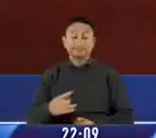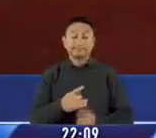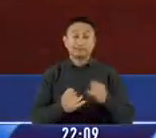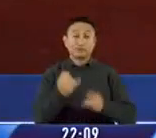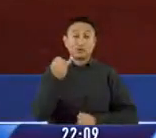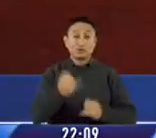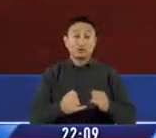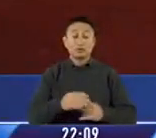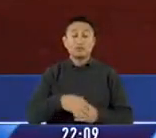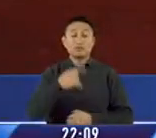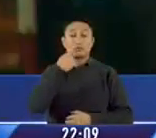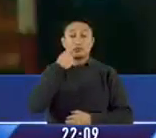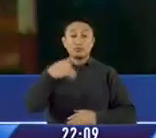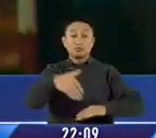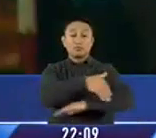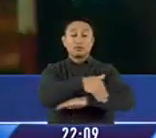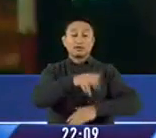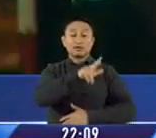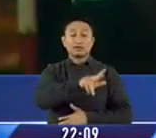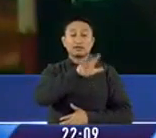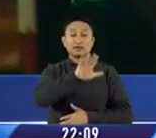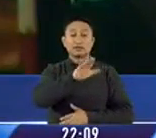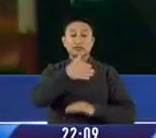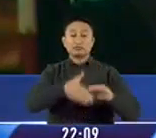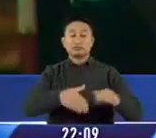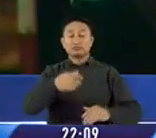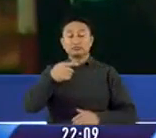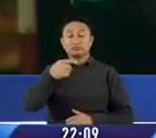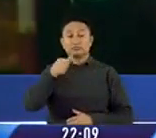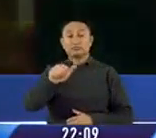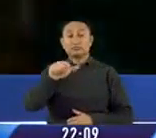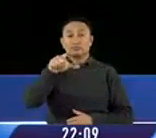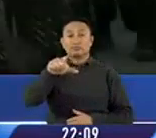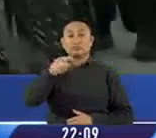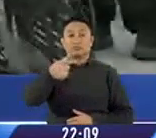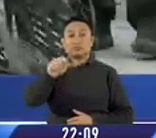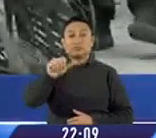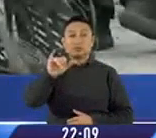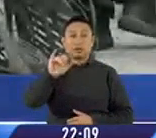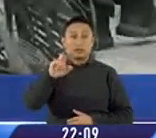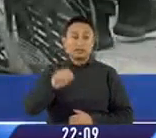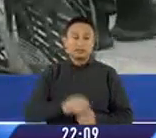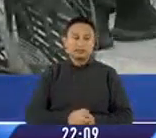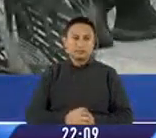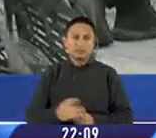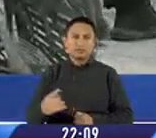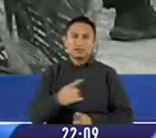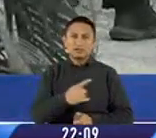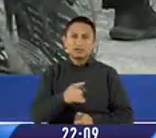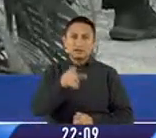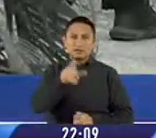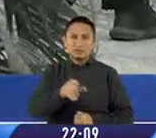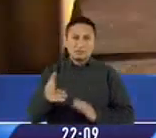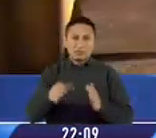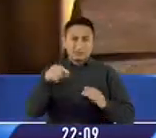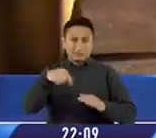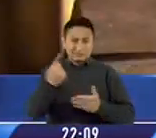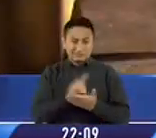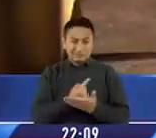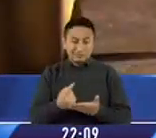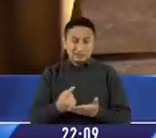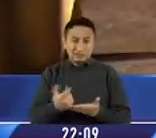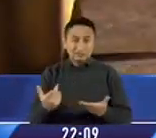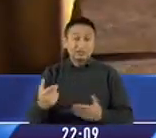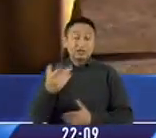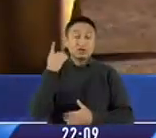un hombre baleado en las calles 35 y García Goyena. La mayoría de los crímenes de esta semana se cometieron